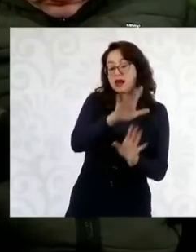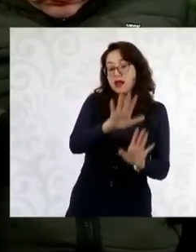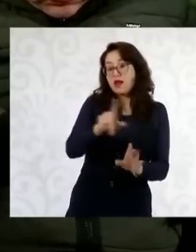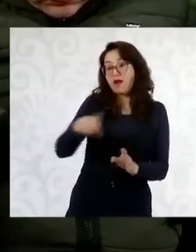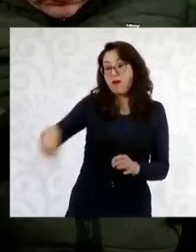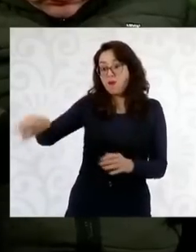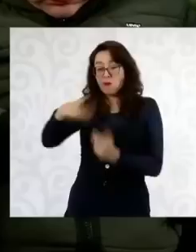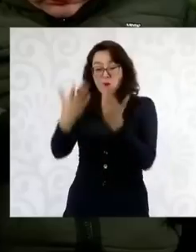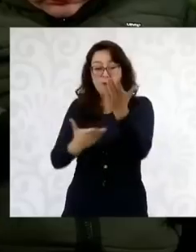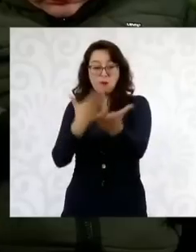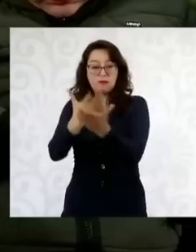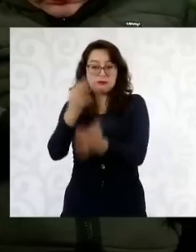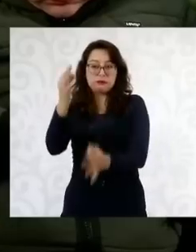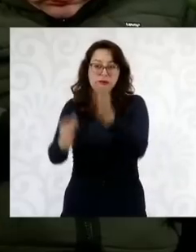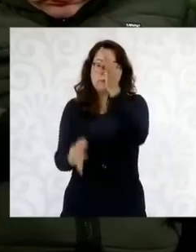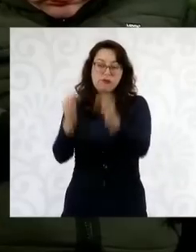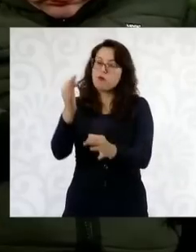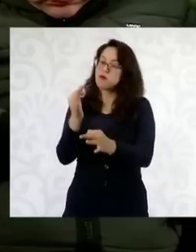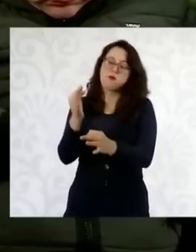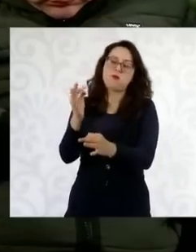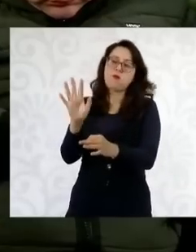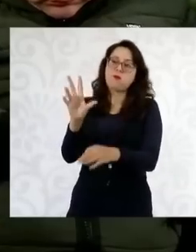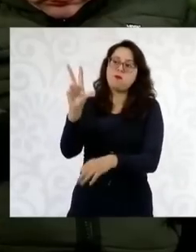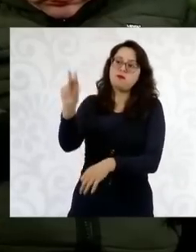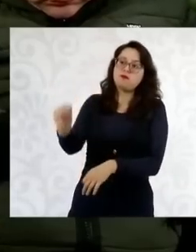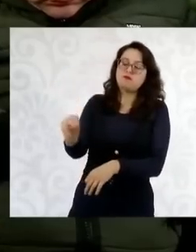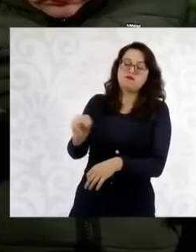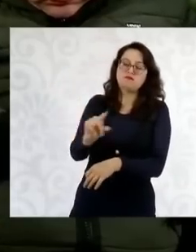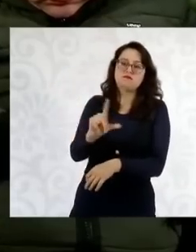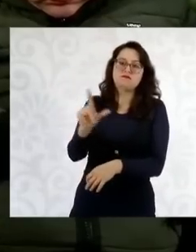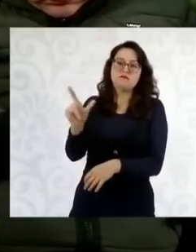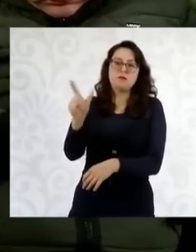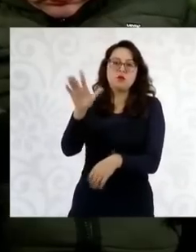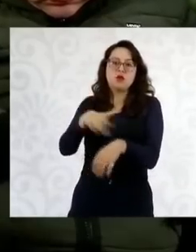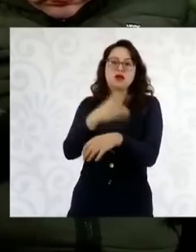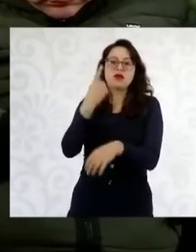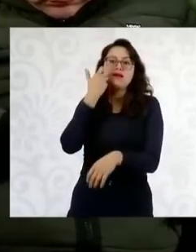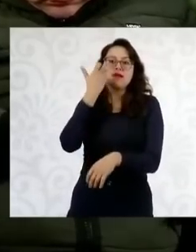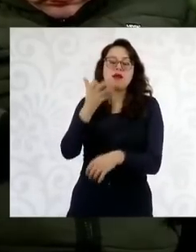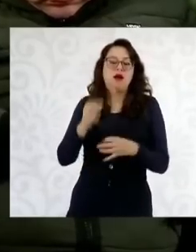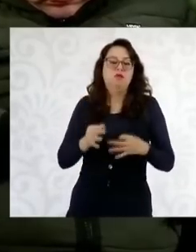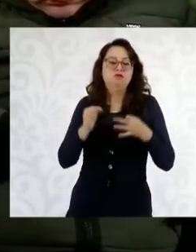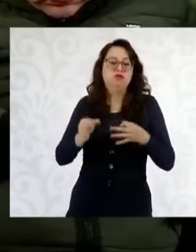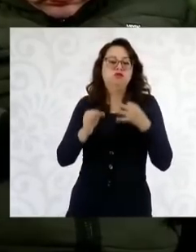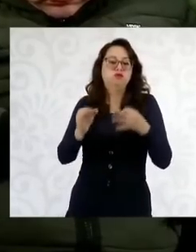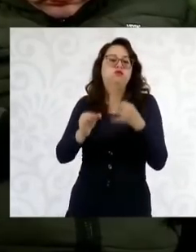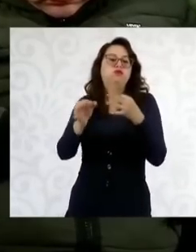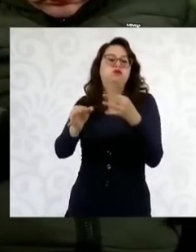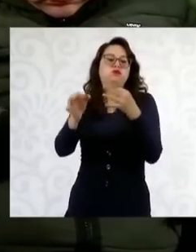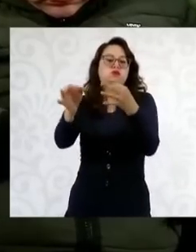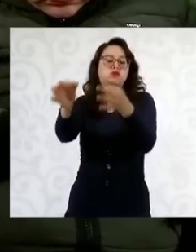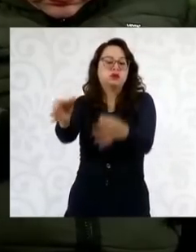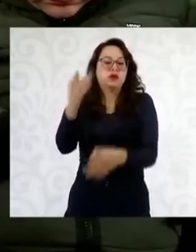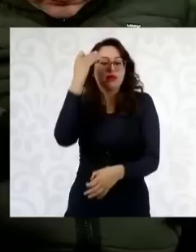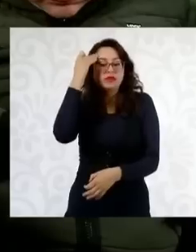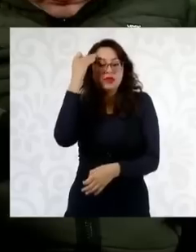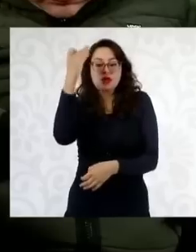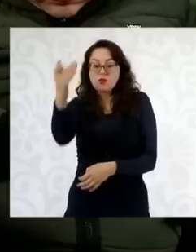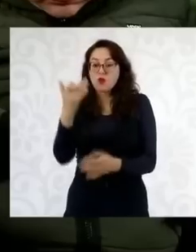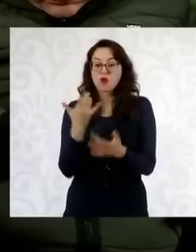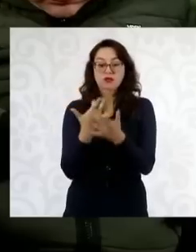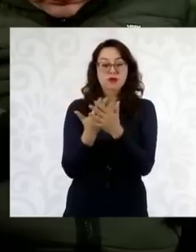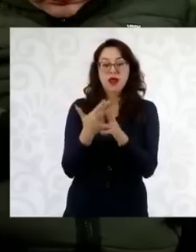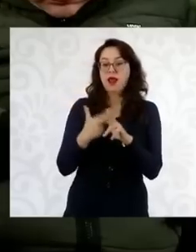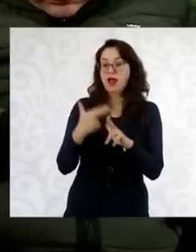estos casos precisamente para hacer o dilatar más el tema y que sea pues tal vez resuelto con los ministros la